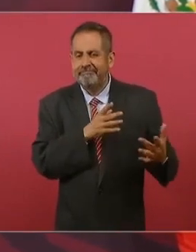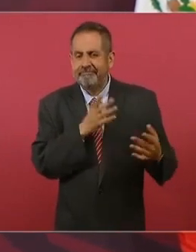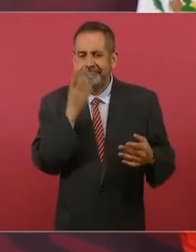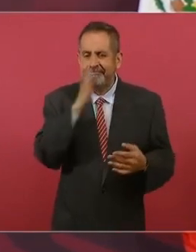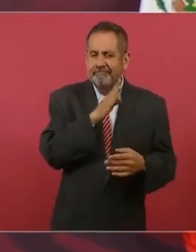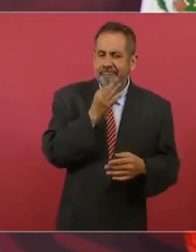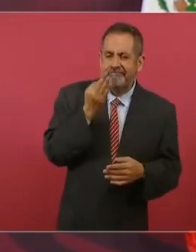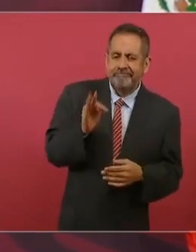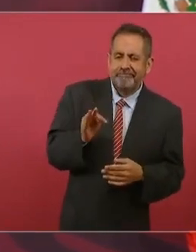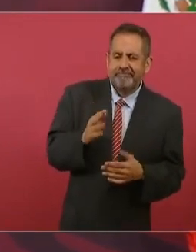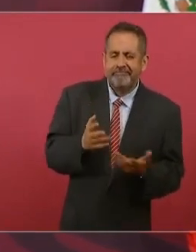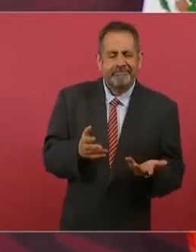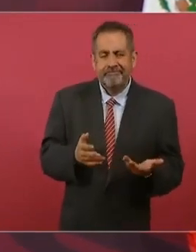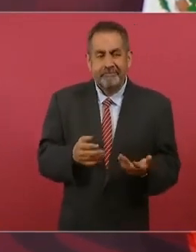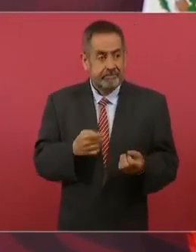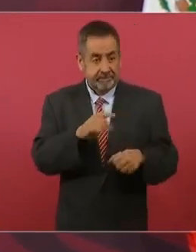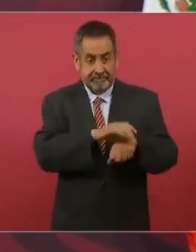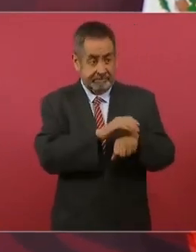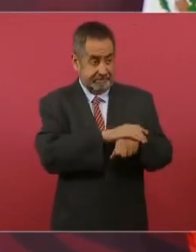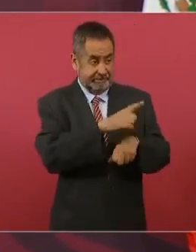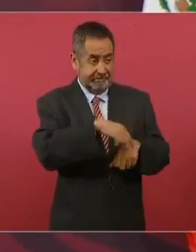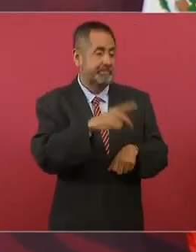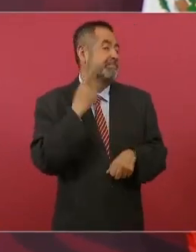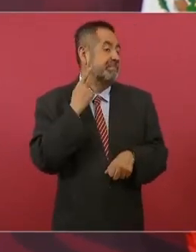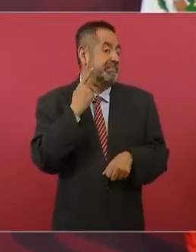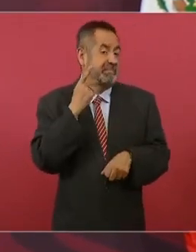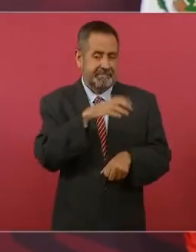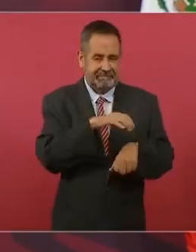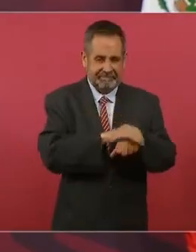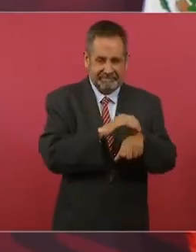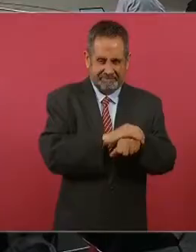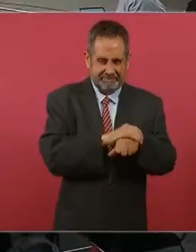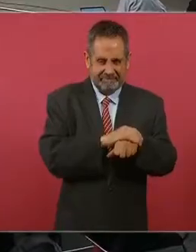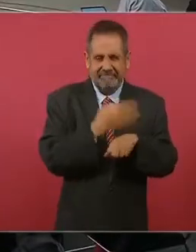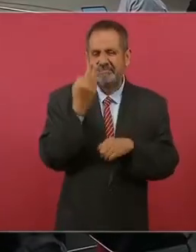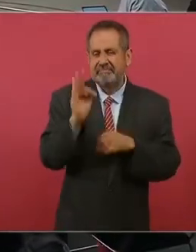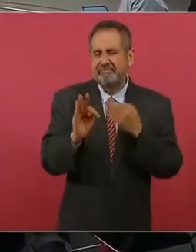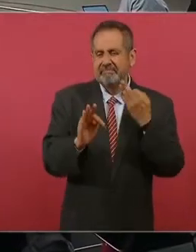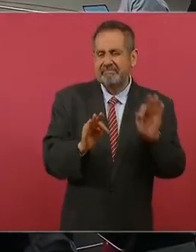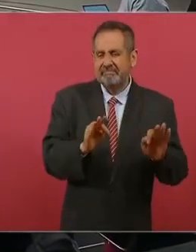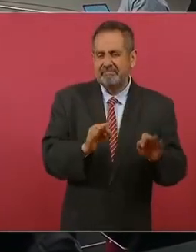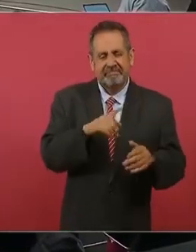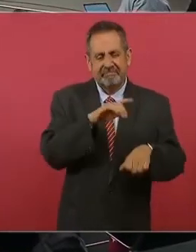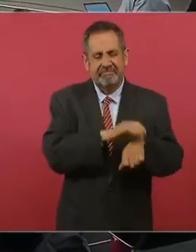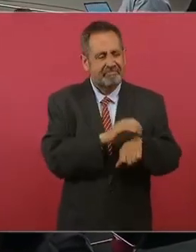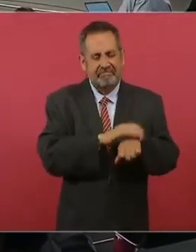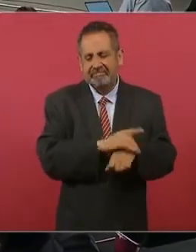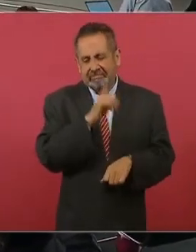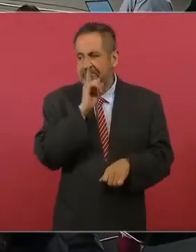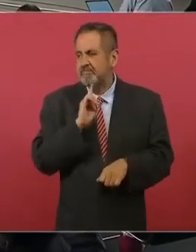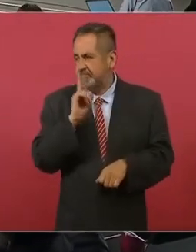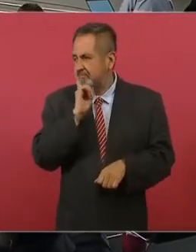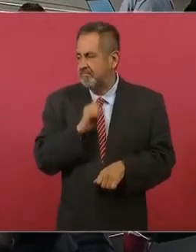Suele pasar que los amigos en política son de mentira